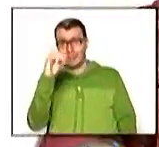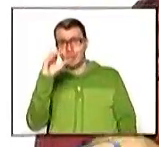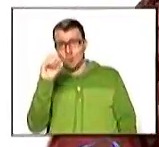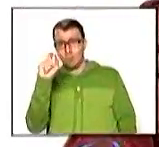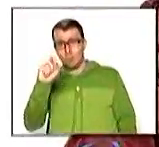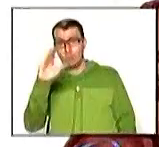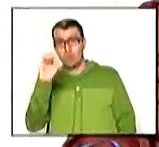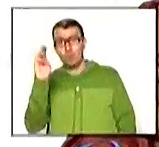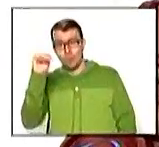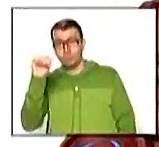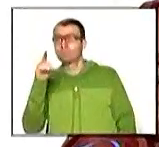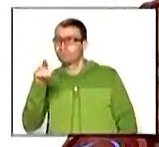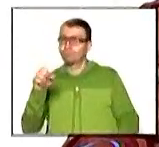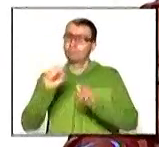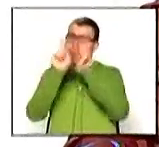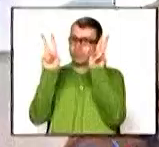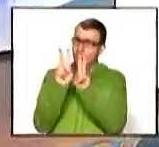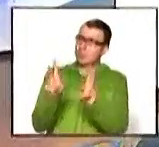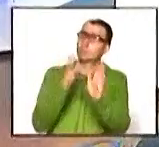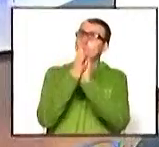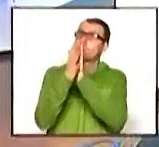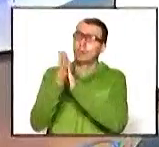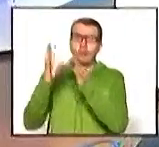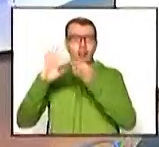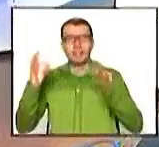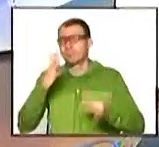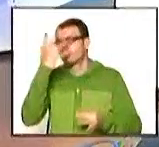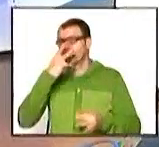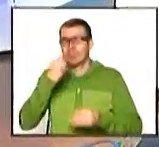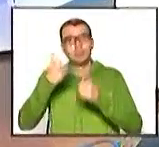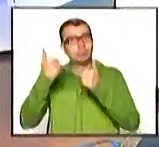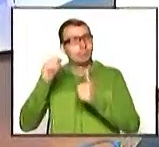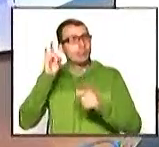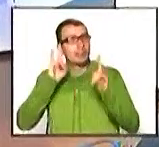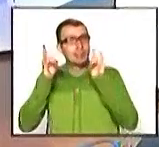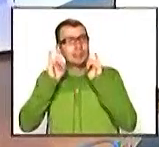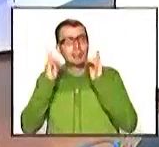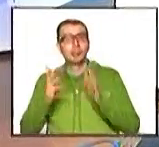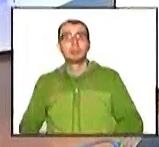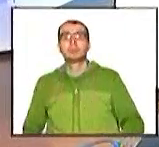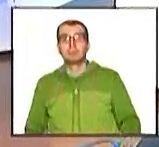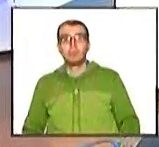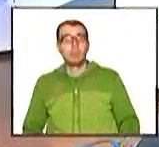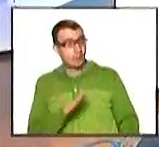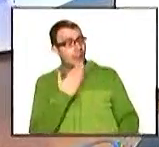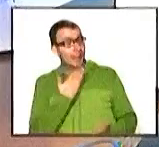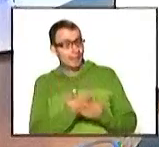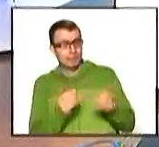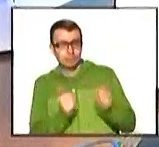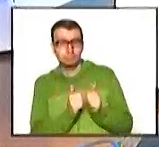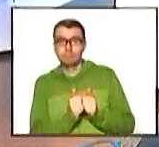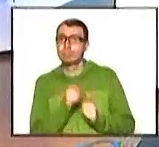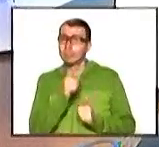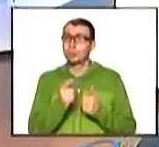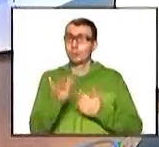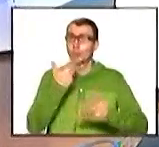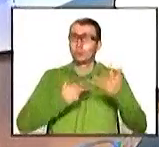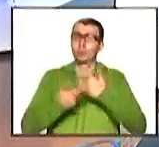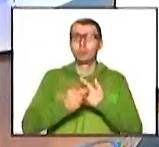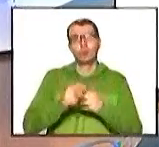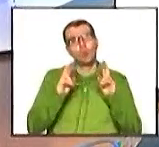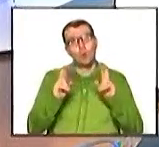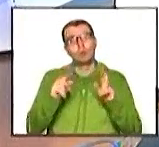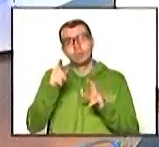mundo. Doctor Jorge Enrique Rojas, muchas gracias. A usted, Iván, y a todos ustedes, muchas gracias por compartir este espacio. Ustedes, ojalá miren